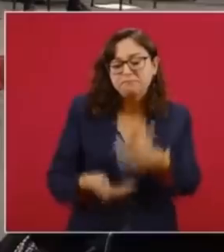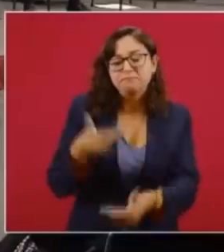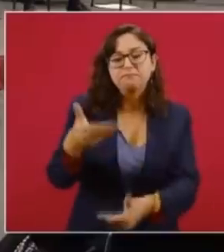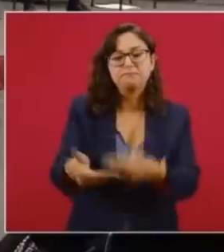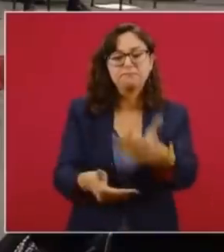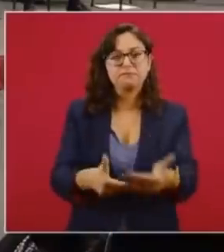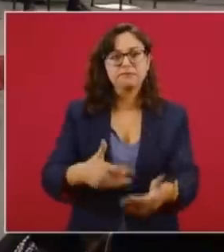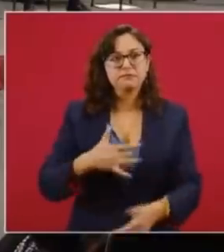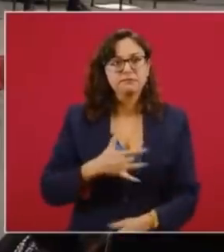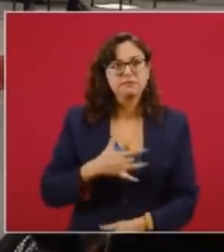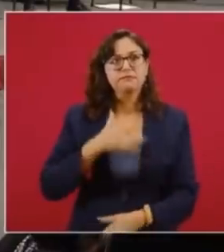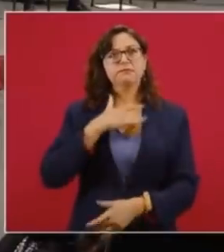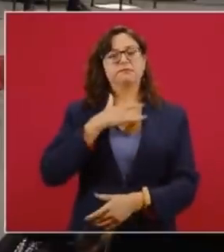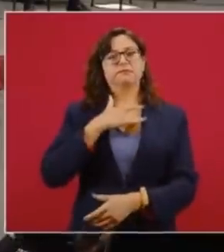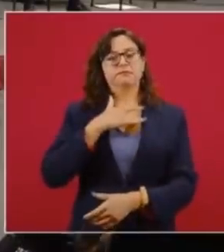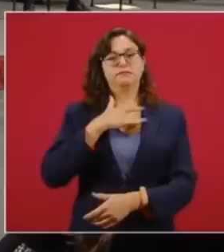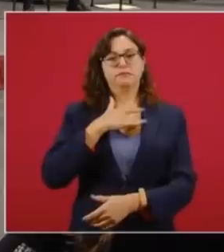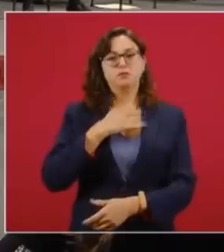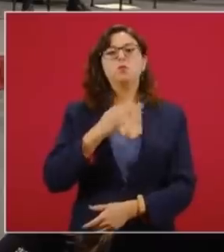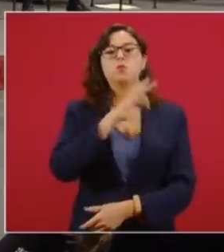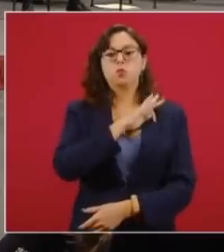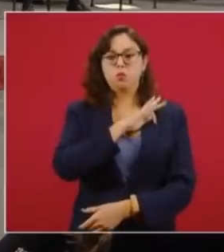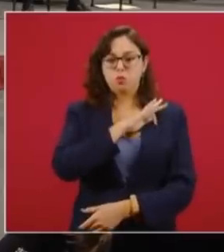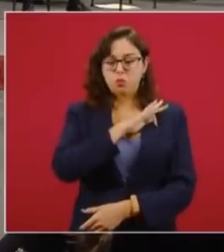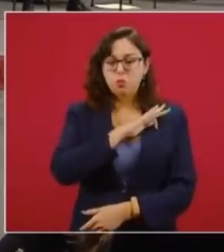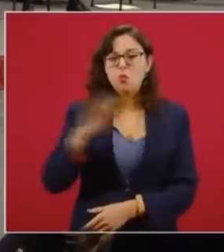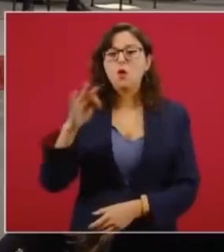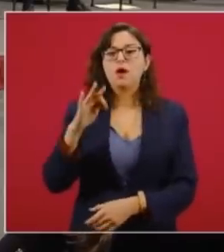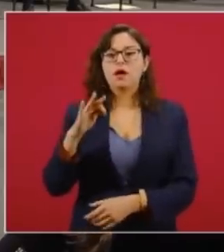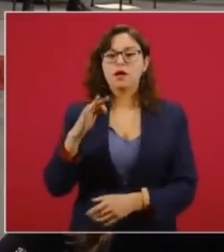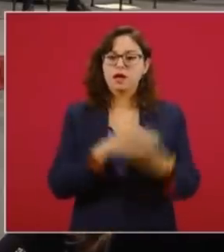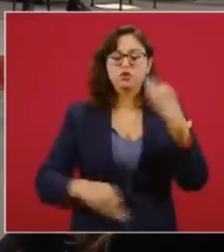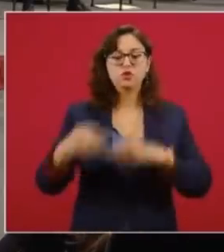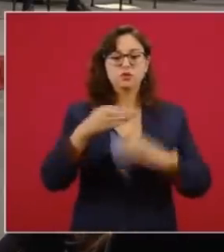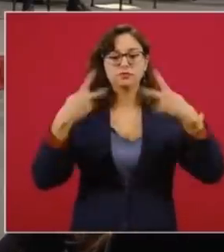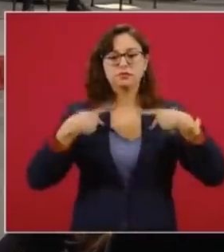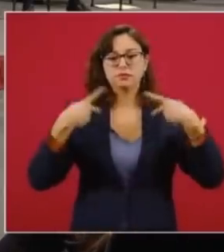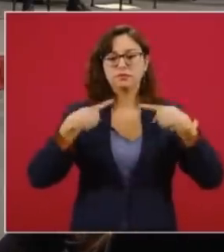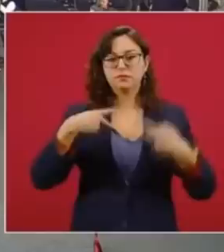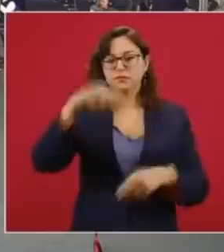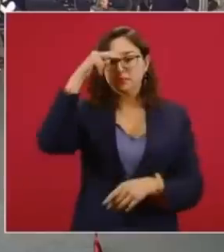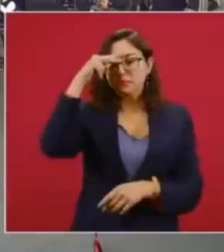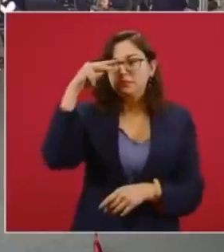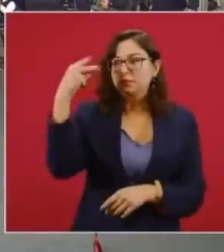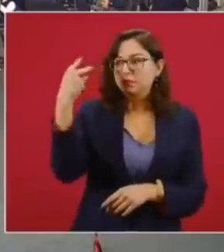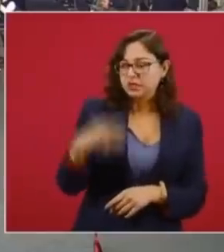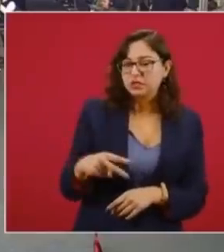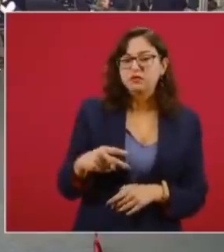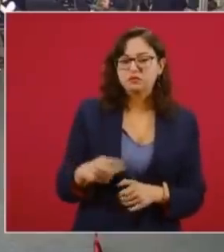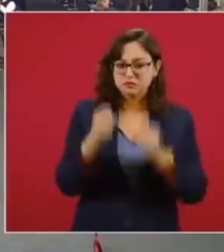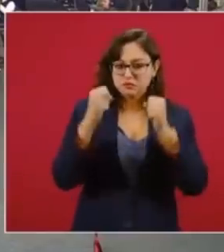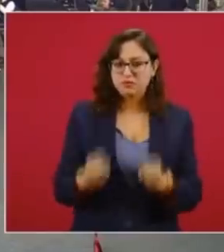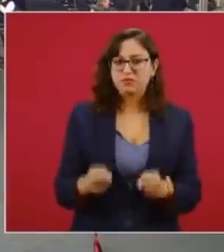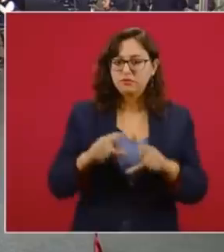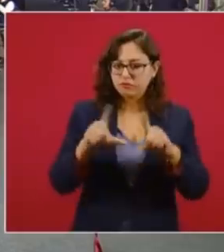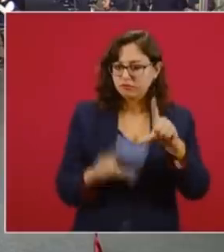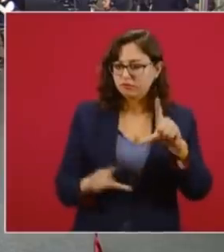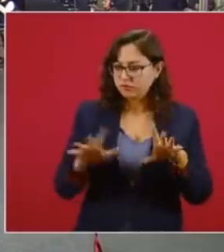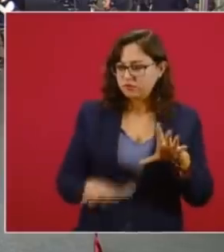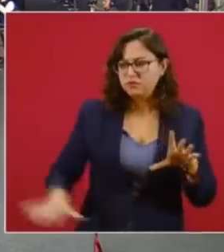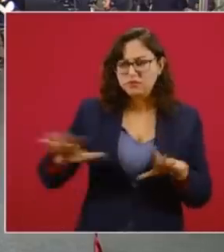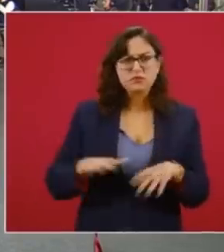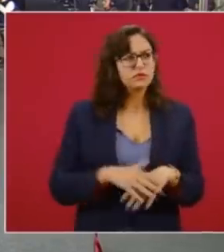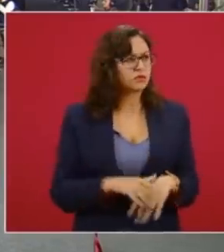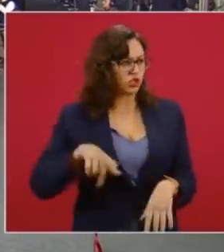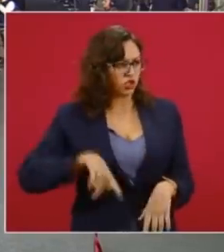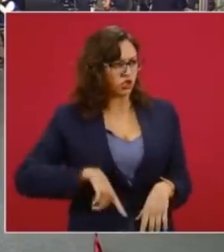en el sentido de poder lograr un mayor bienestar para todos los mexicanos. Muchas gracias. ¿De qué rumbo económico en esta administración? Sin duda, cuando